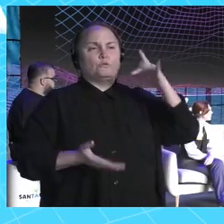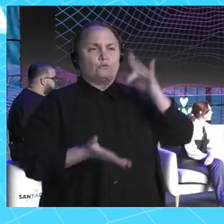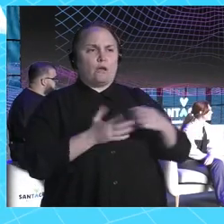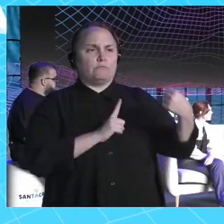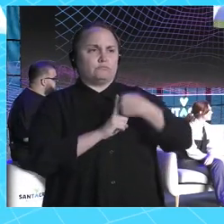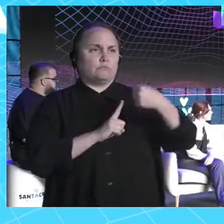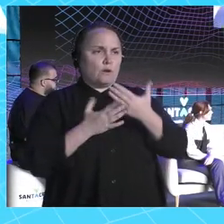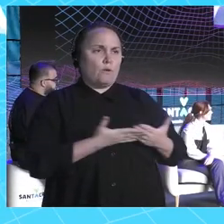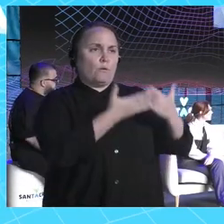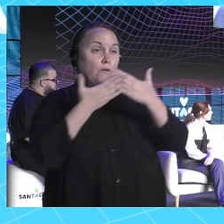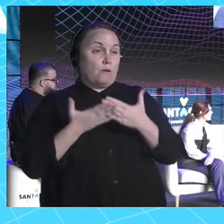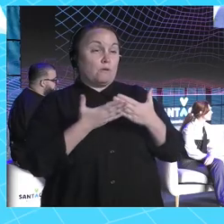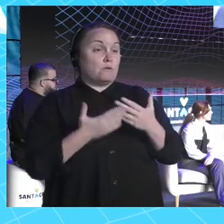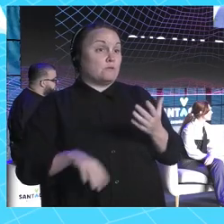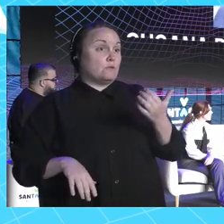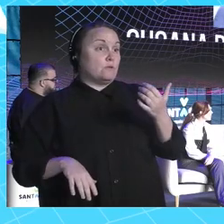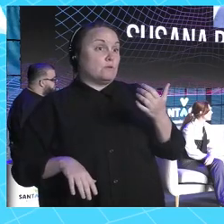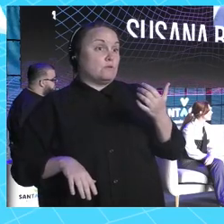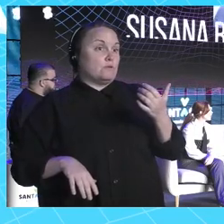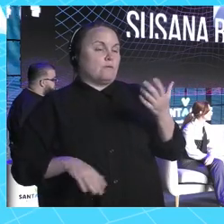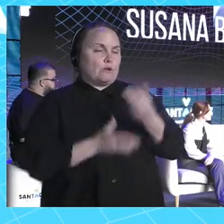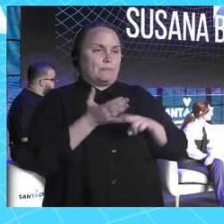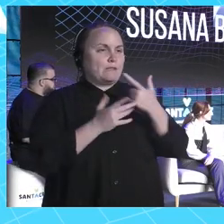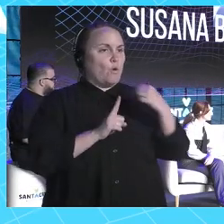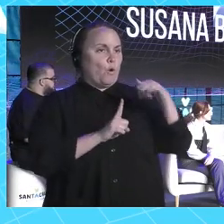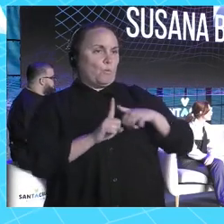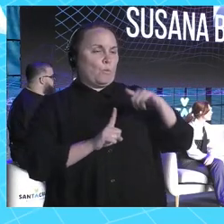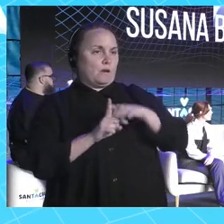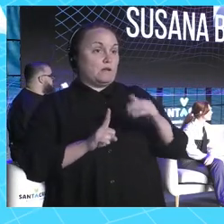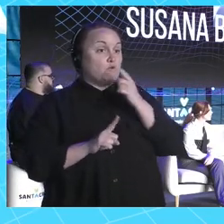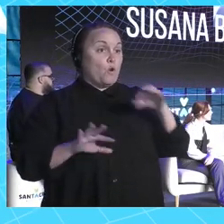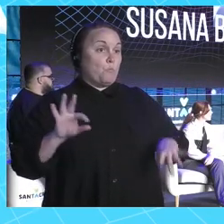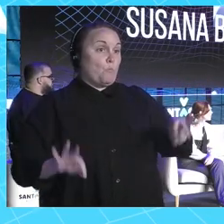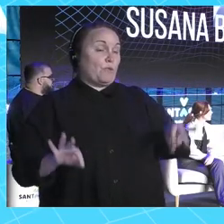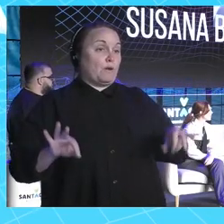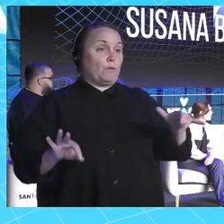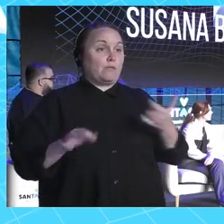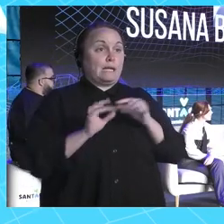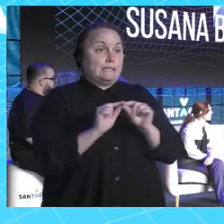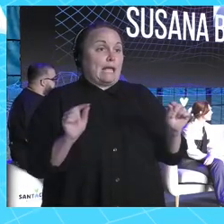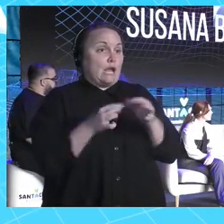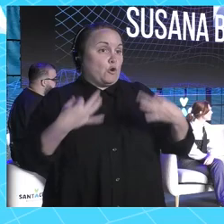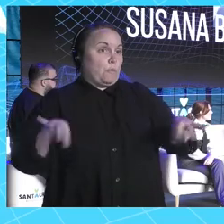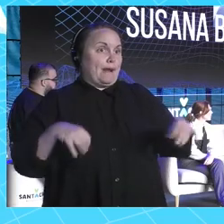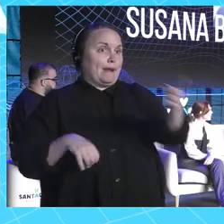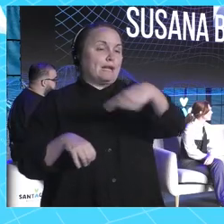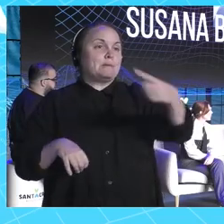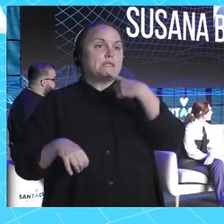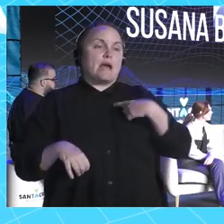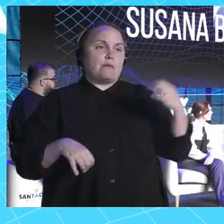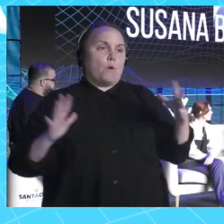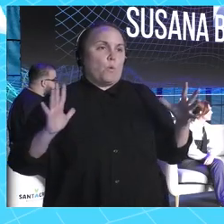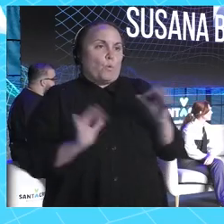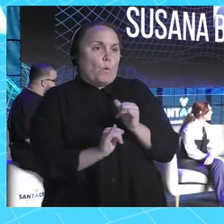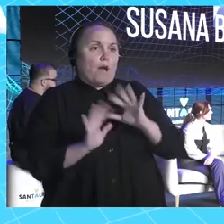sufrí bullying por ser una modelo yo era modelo Italia normal y pues me decían que estaba gorda que tenía que adelgazar Y bueno pues al final